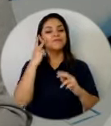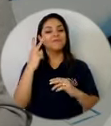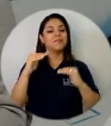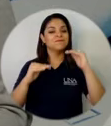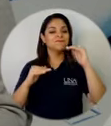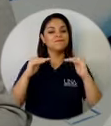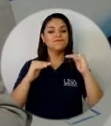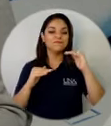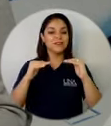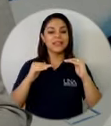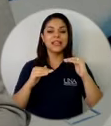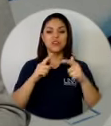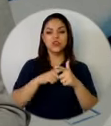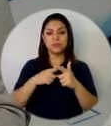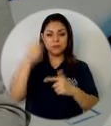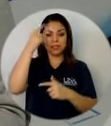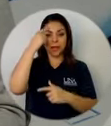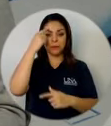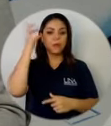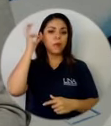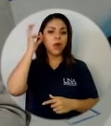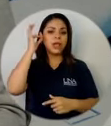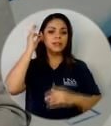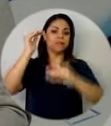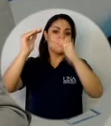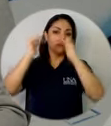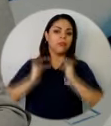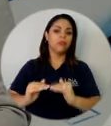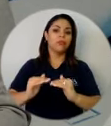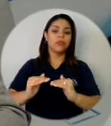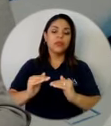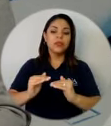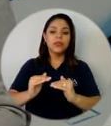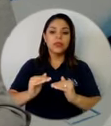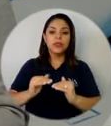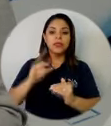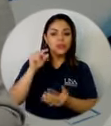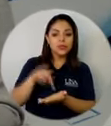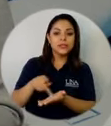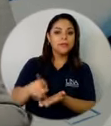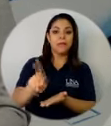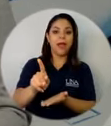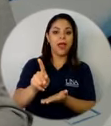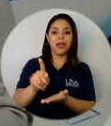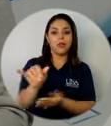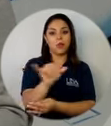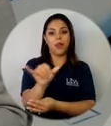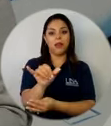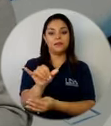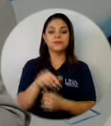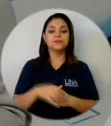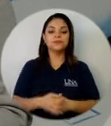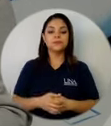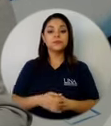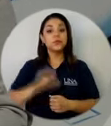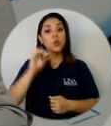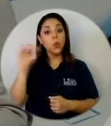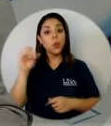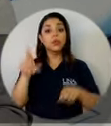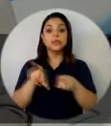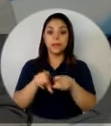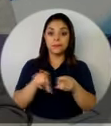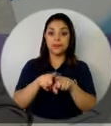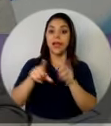veces ese trabajo femenino se ve como secundario y por eso no se no se les paga igual. O también